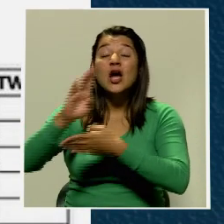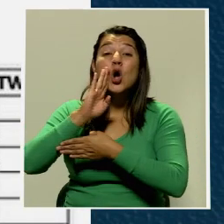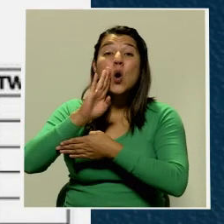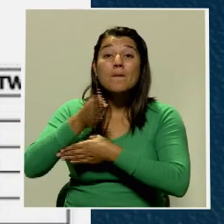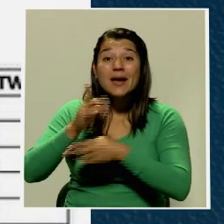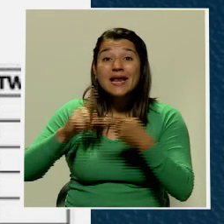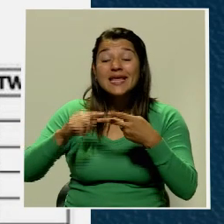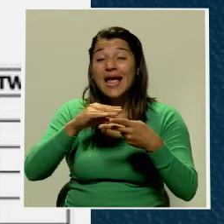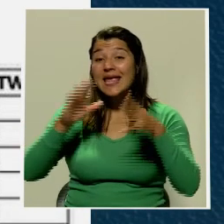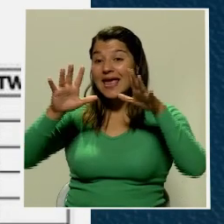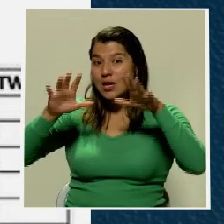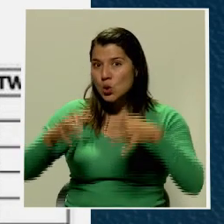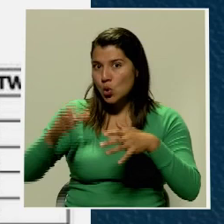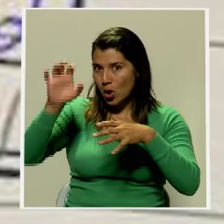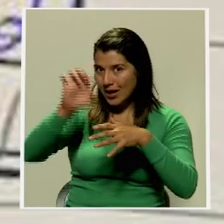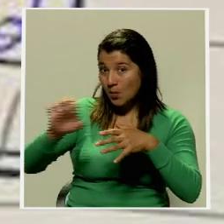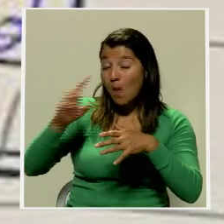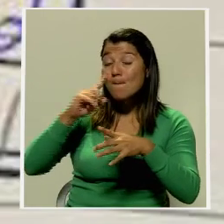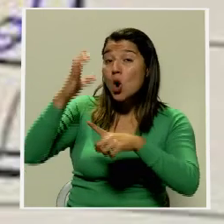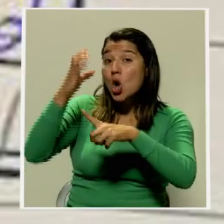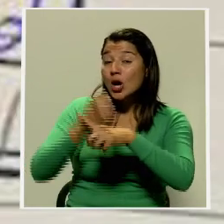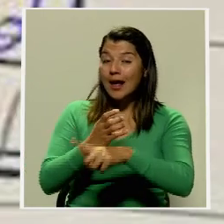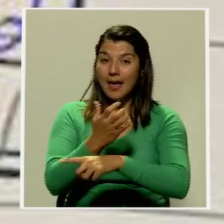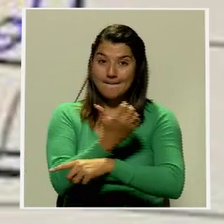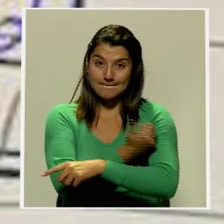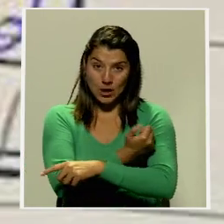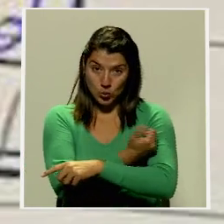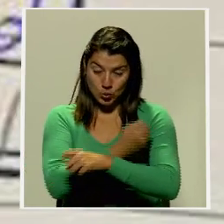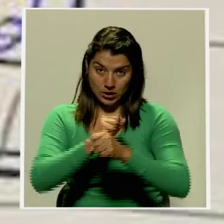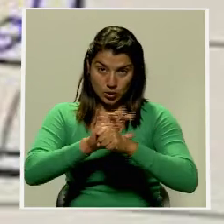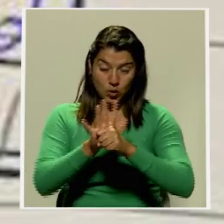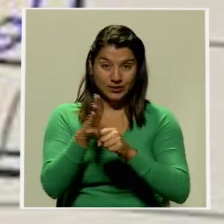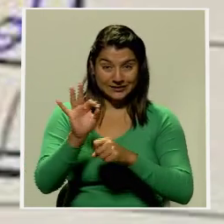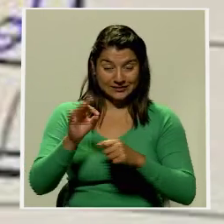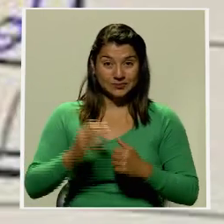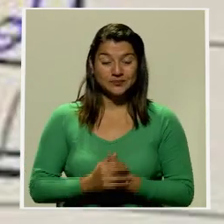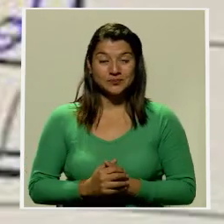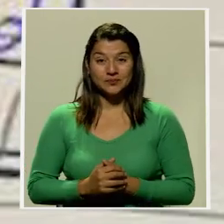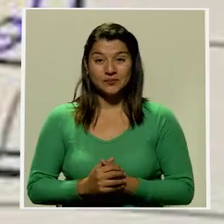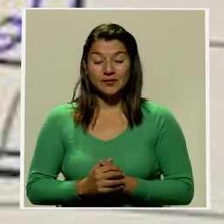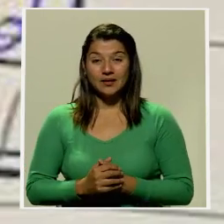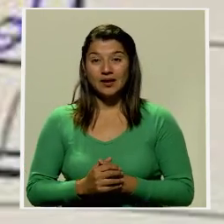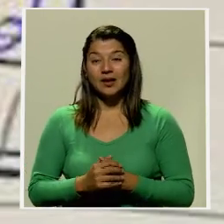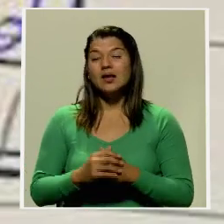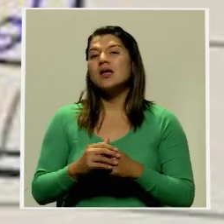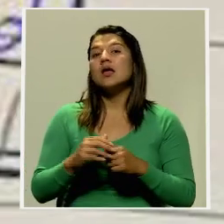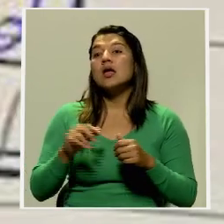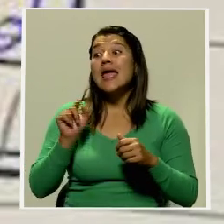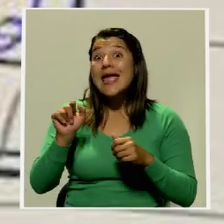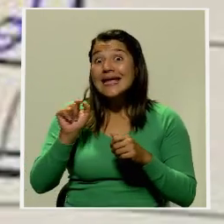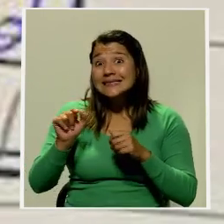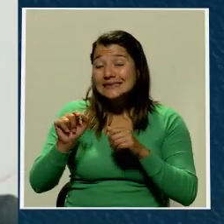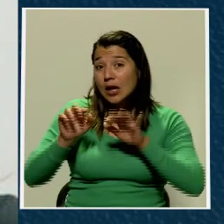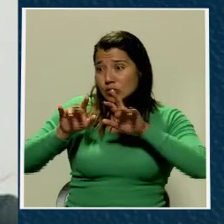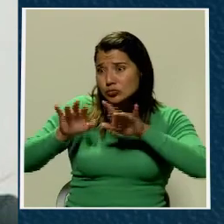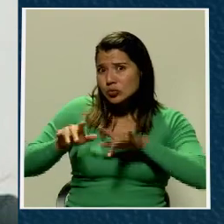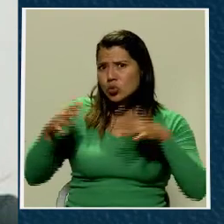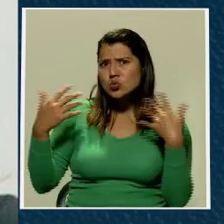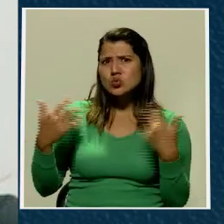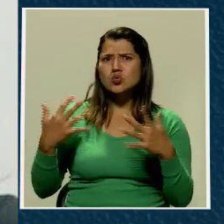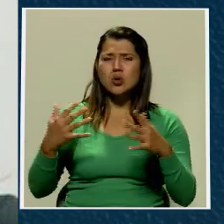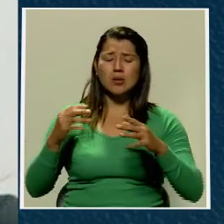estarían pagando por cada dosis de las vacunas. El resultado fue un escándalo de